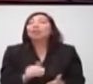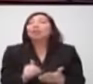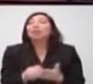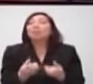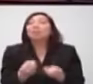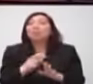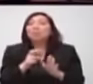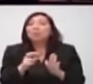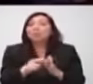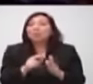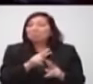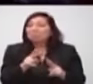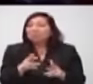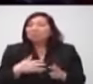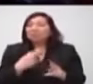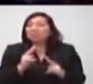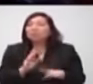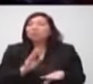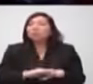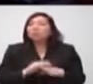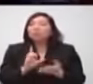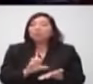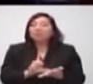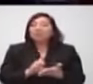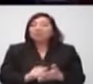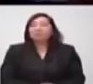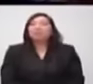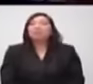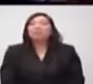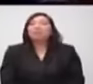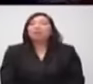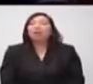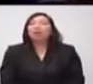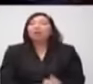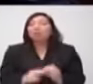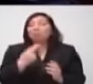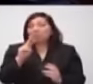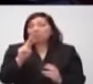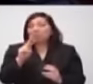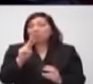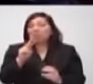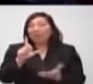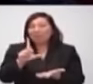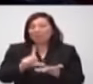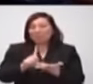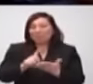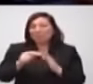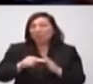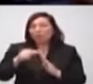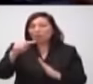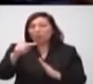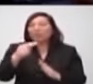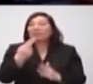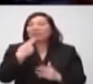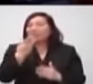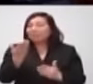cantidad de proyectos que ustedes pueden ver sobre la ciudad de Lima. Sobre la zona norte, podemos comentarle que se ha reactivado